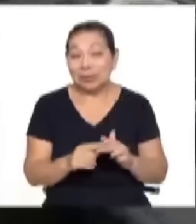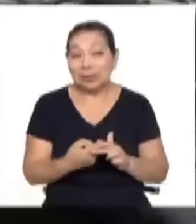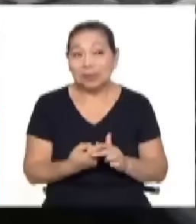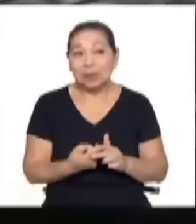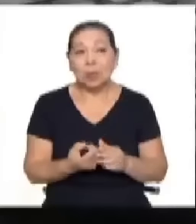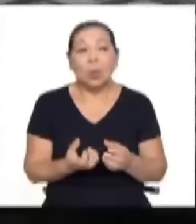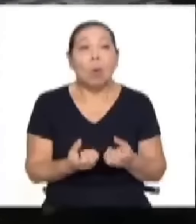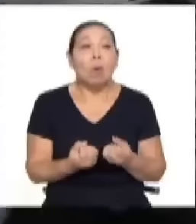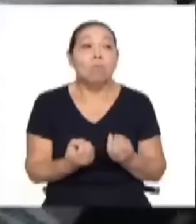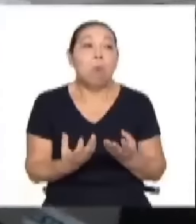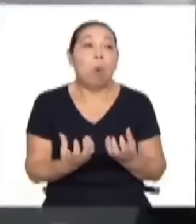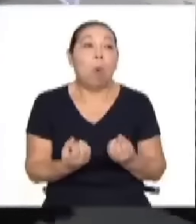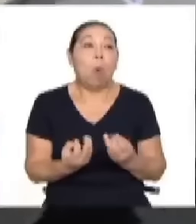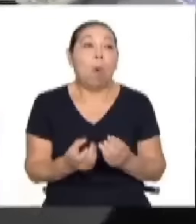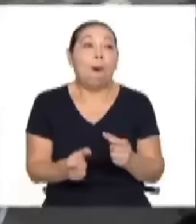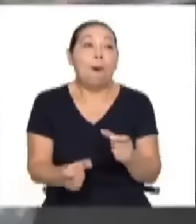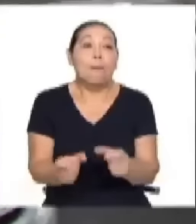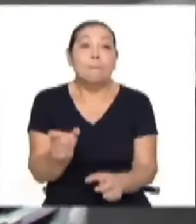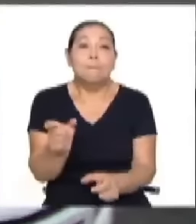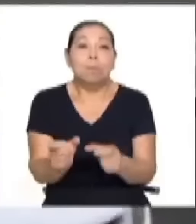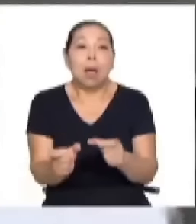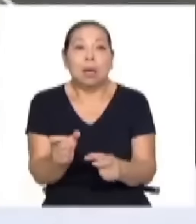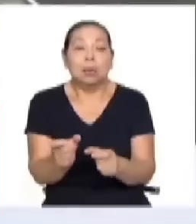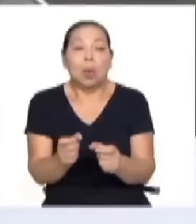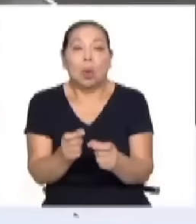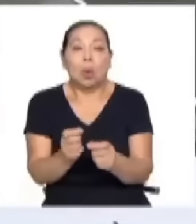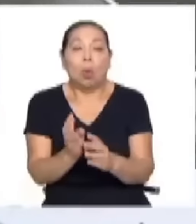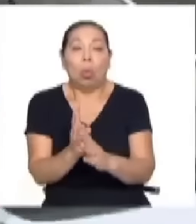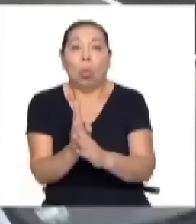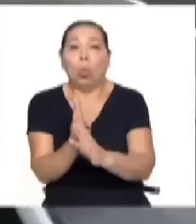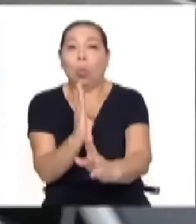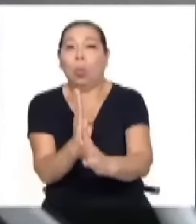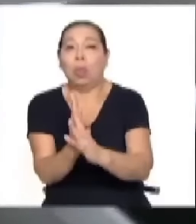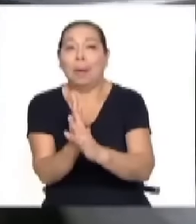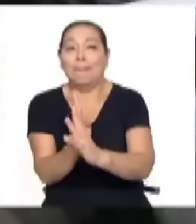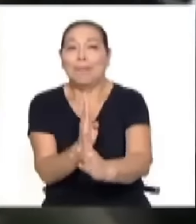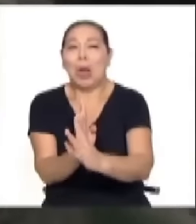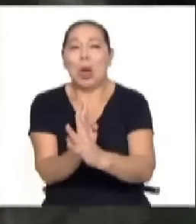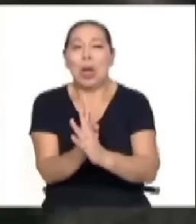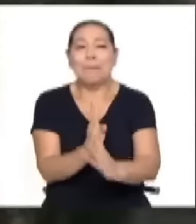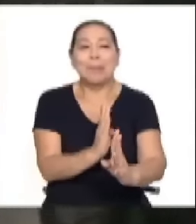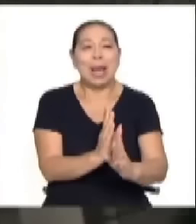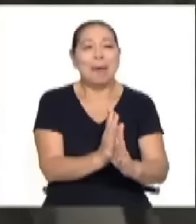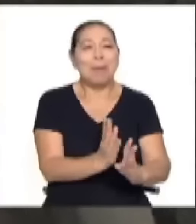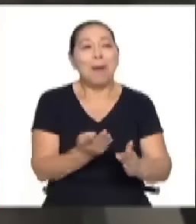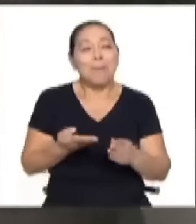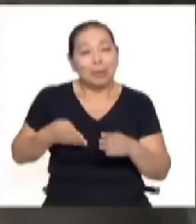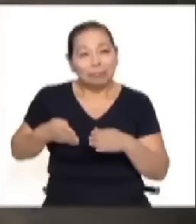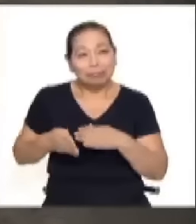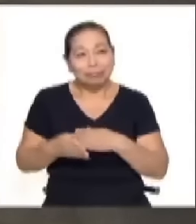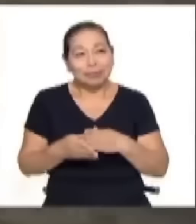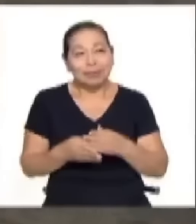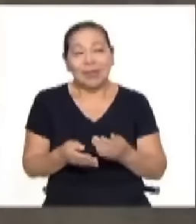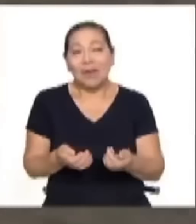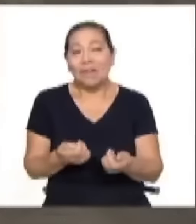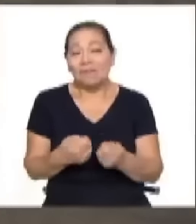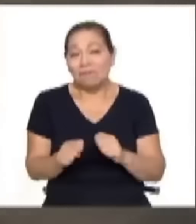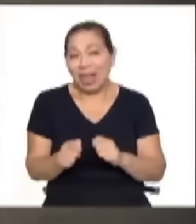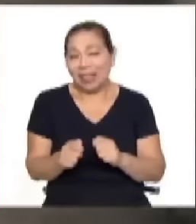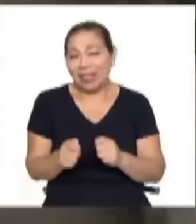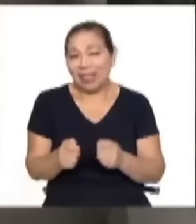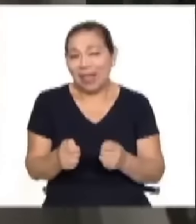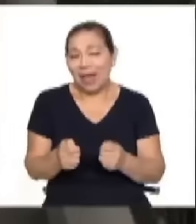la gran cantidad de personas haciendo filas, cola para poder ingresar al terminal pesquero